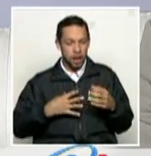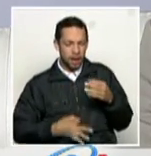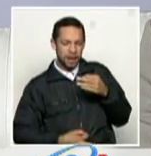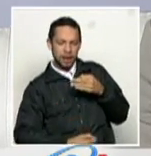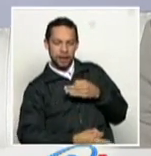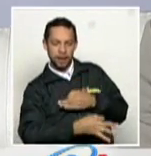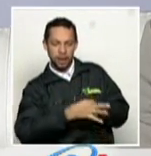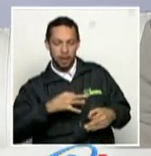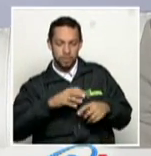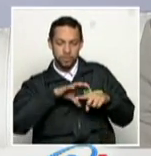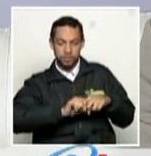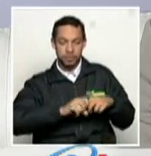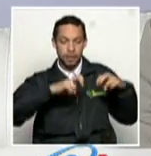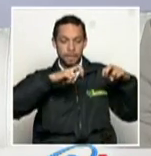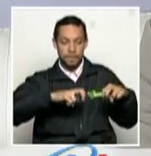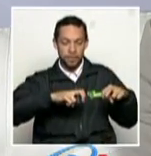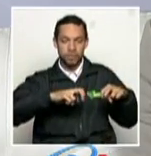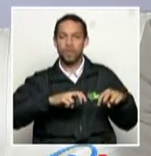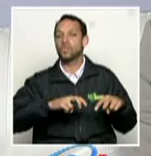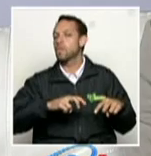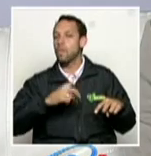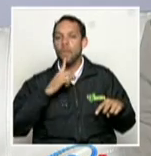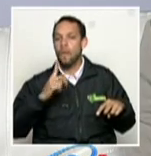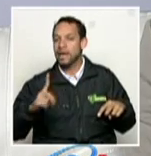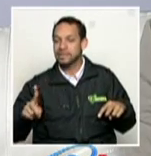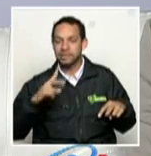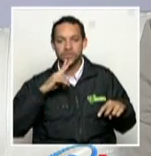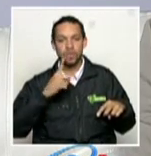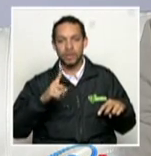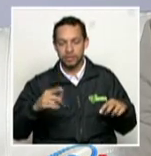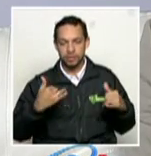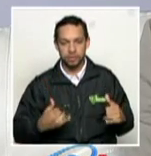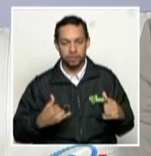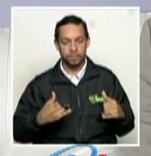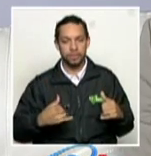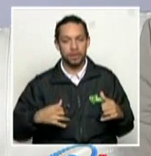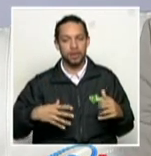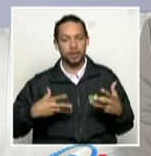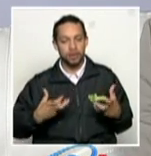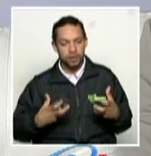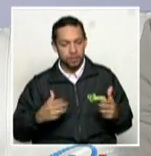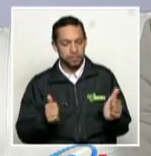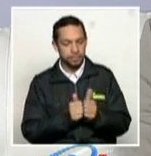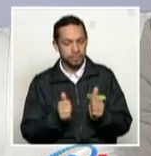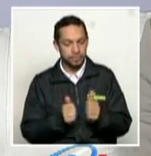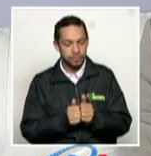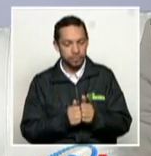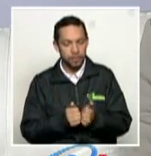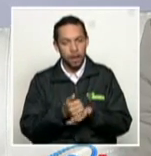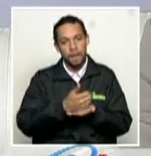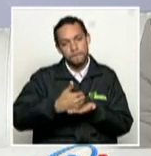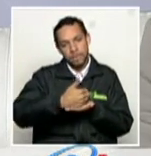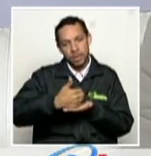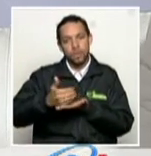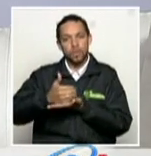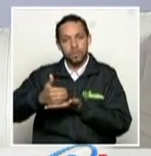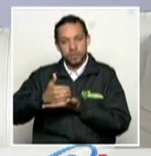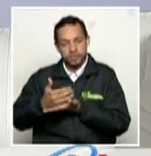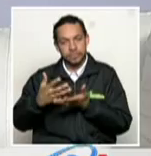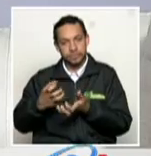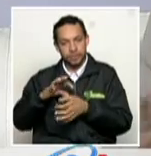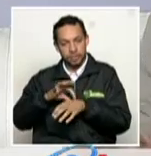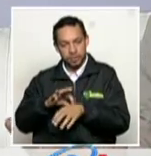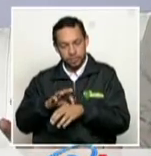una consulta médica. Tampoco es un programa de medicina alternativa ni de naturismo. Por